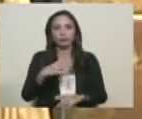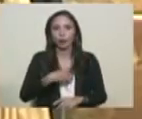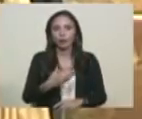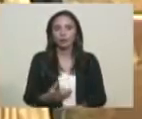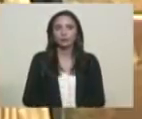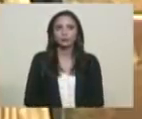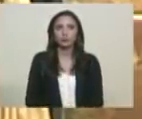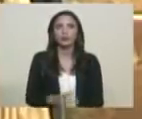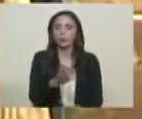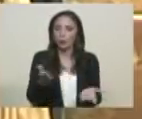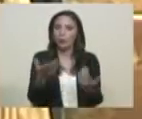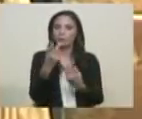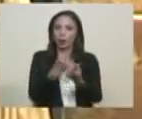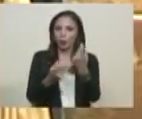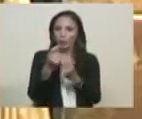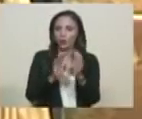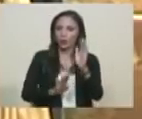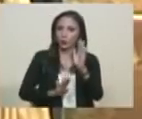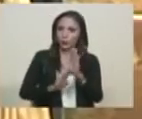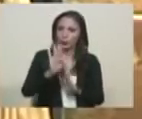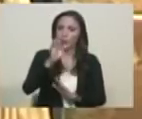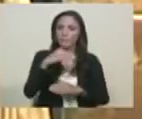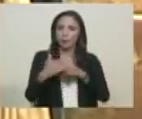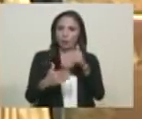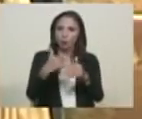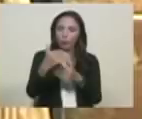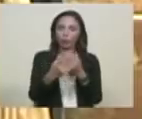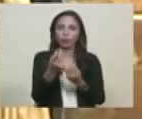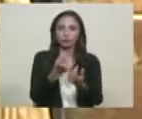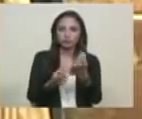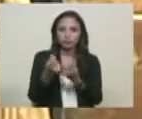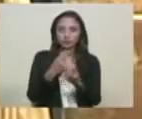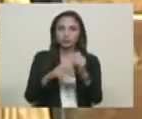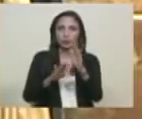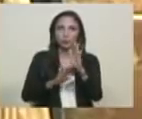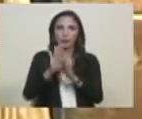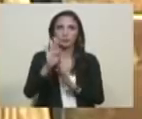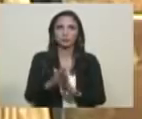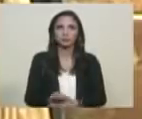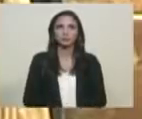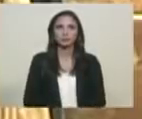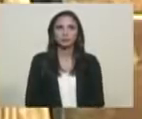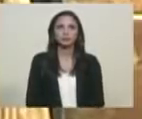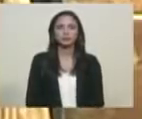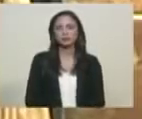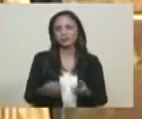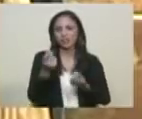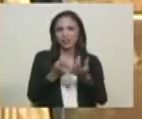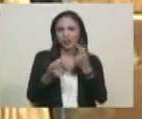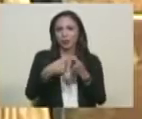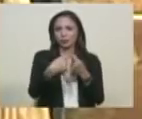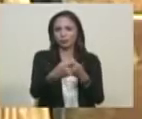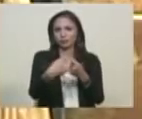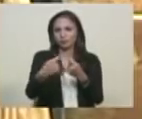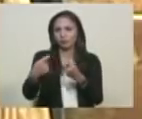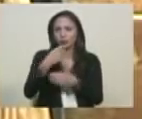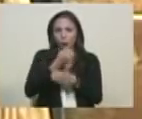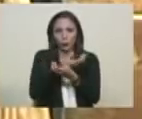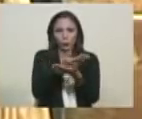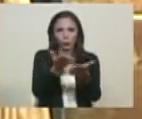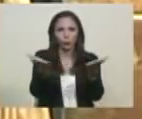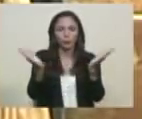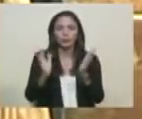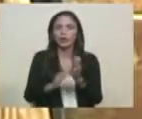Y vamos a ir a una recuperación paulatina. Va a haber suficiente efectivo para que vaya